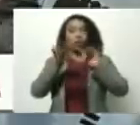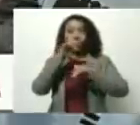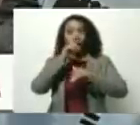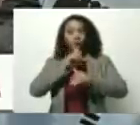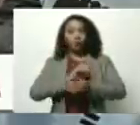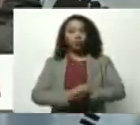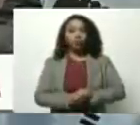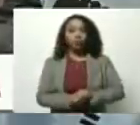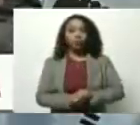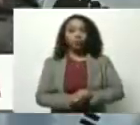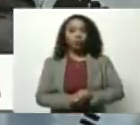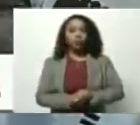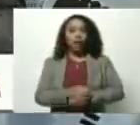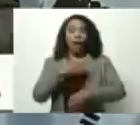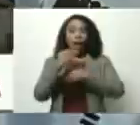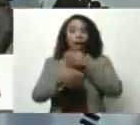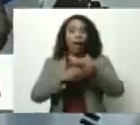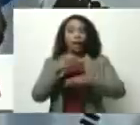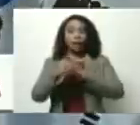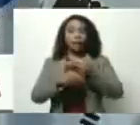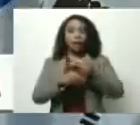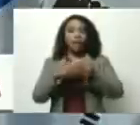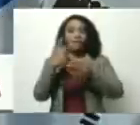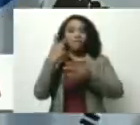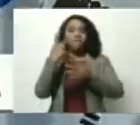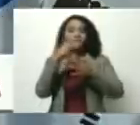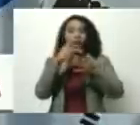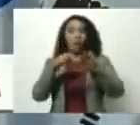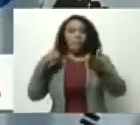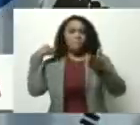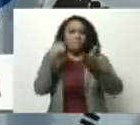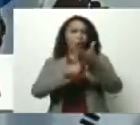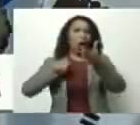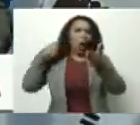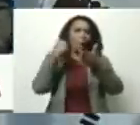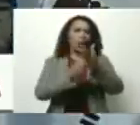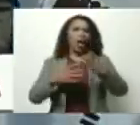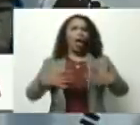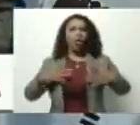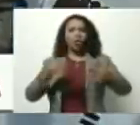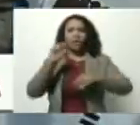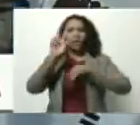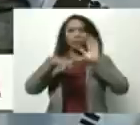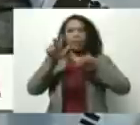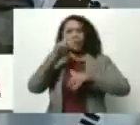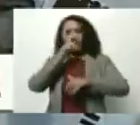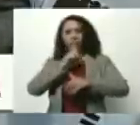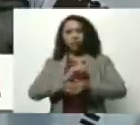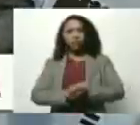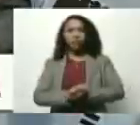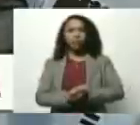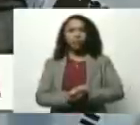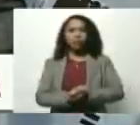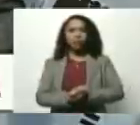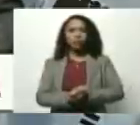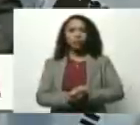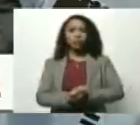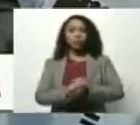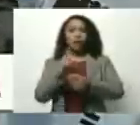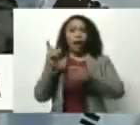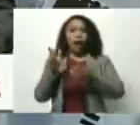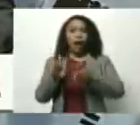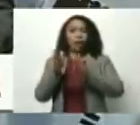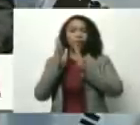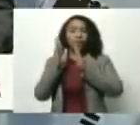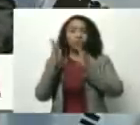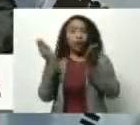años le propina varios golpes a otro adolescente de 13 años en plena